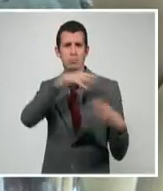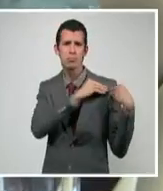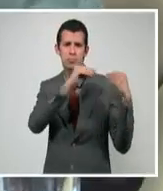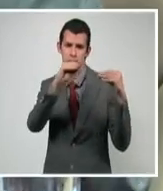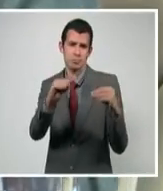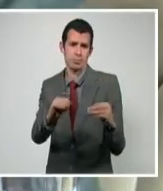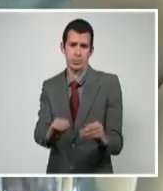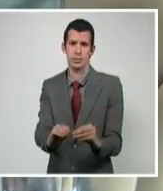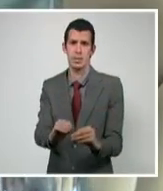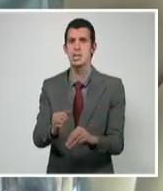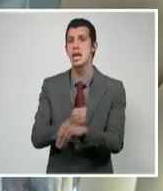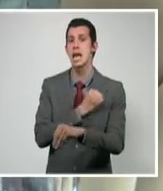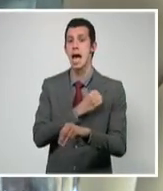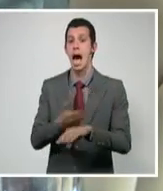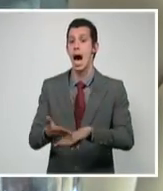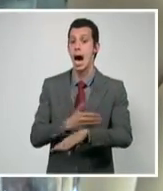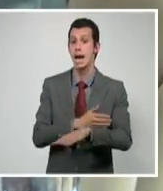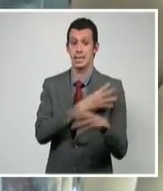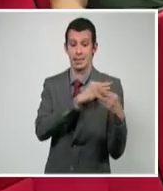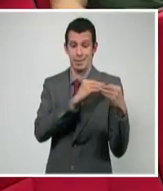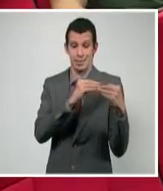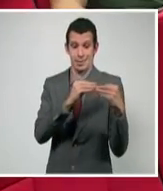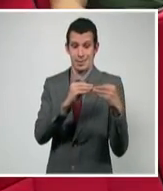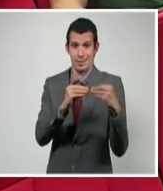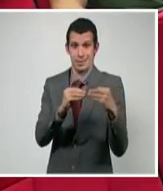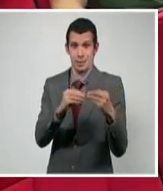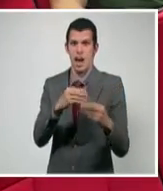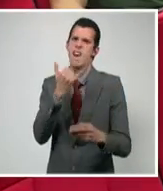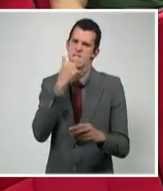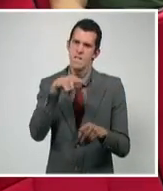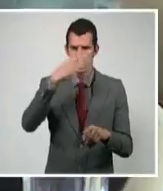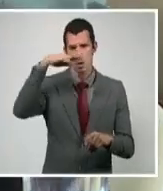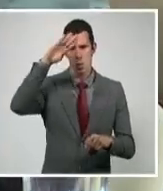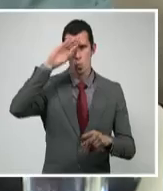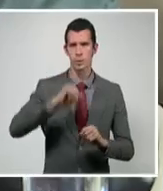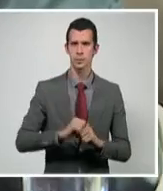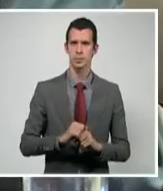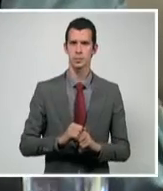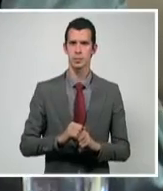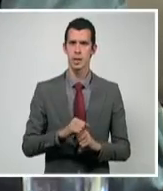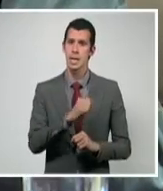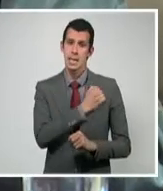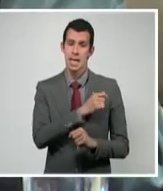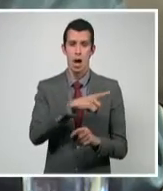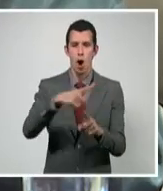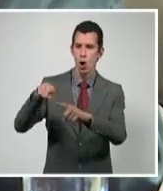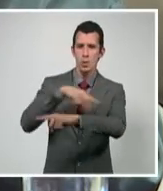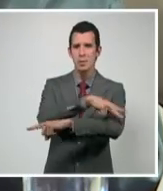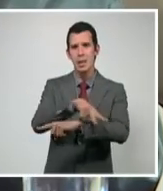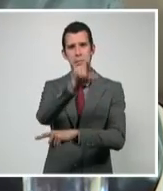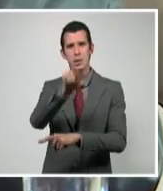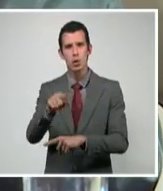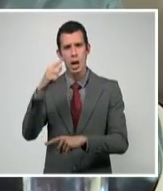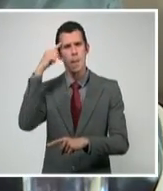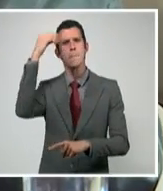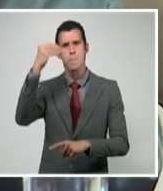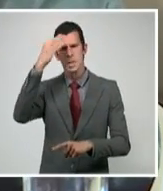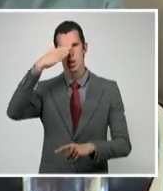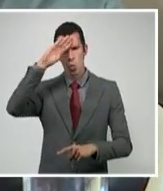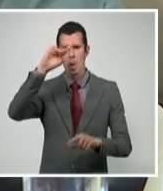todas sus ramificaciones, no quieren que la política hacia Cuba cambie. Revolución no es gobierno,